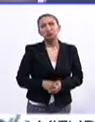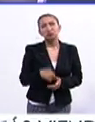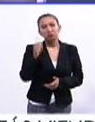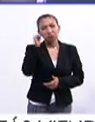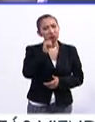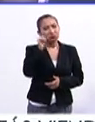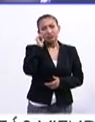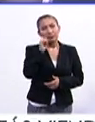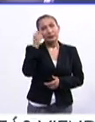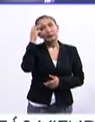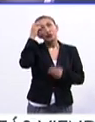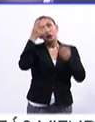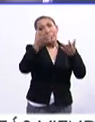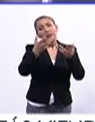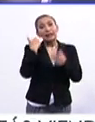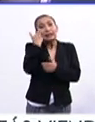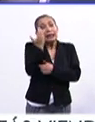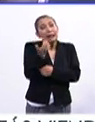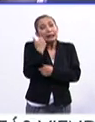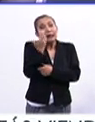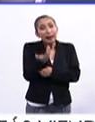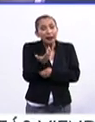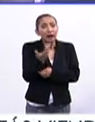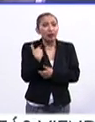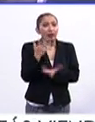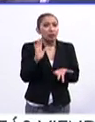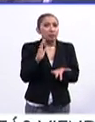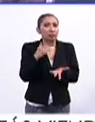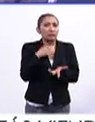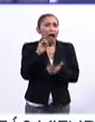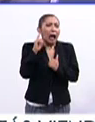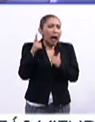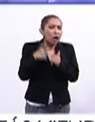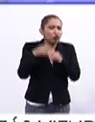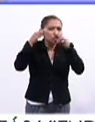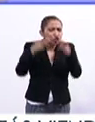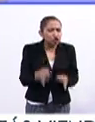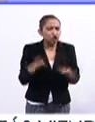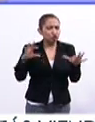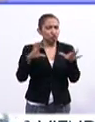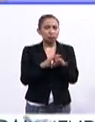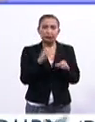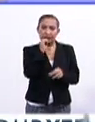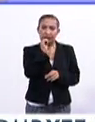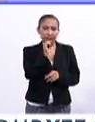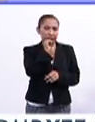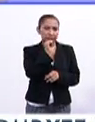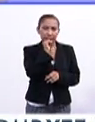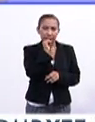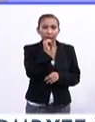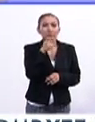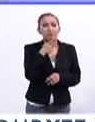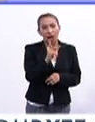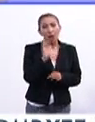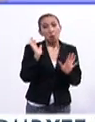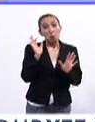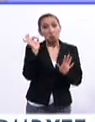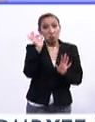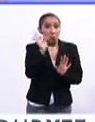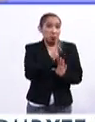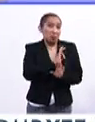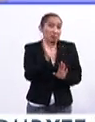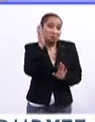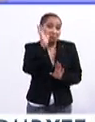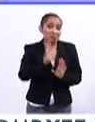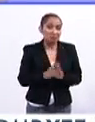siempre se sueña y siempre se quiere cerrado algo así que que te pueda decir no todavía pero pues no estaría mal